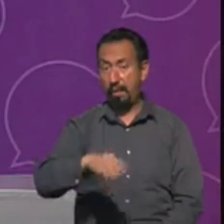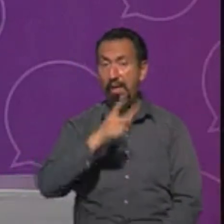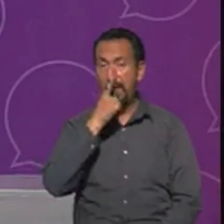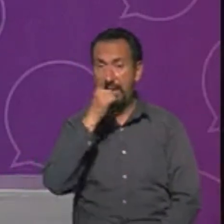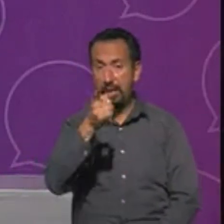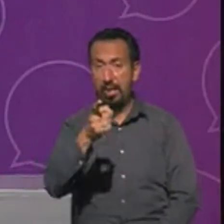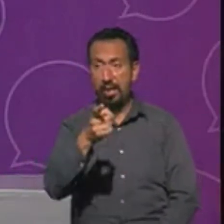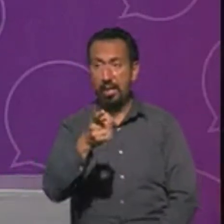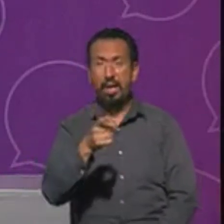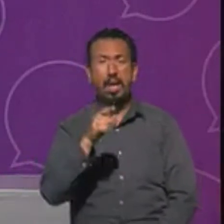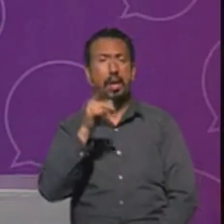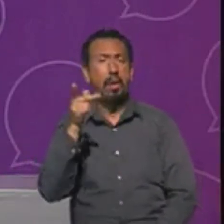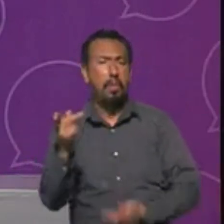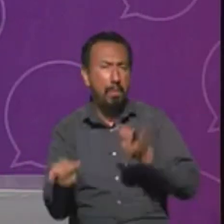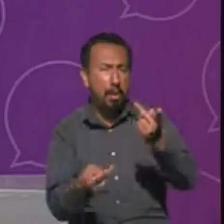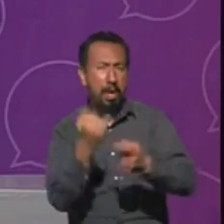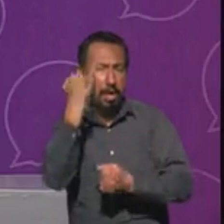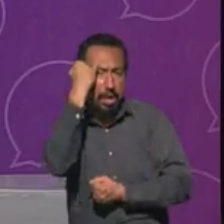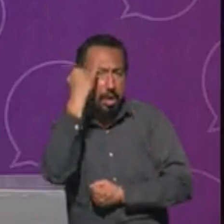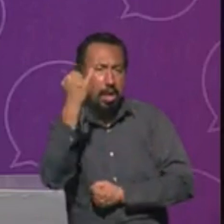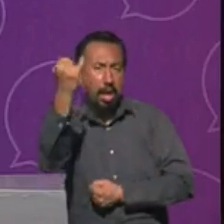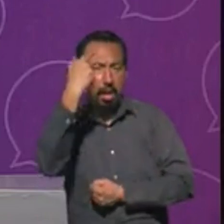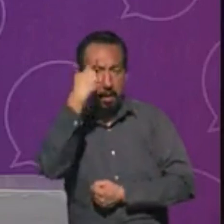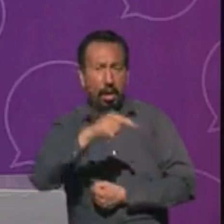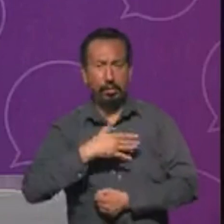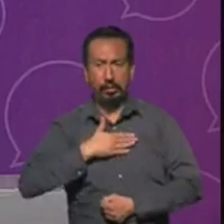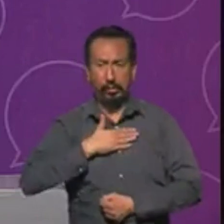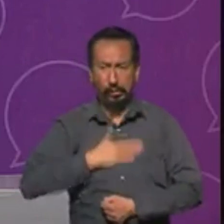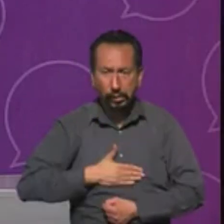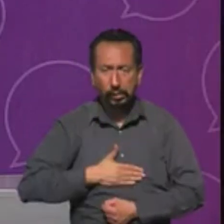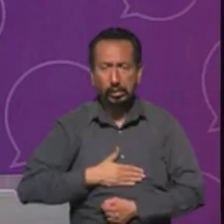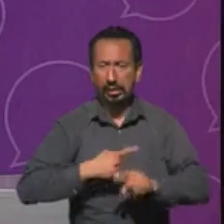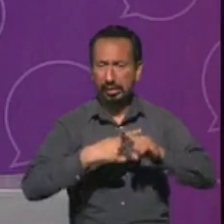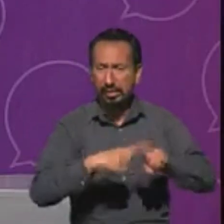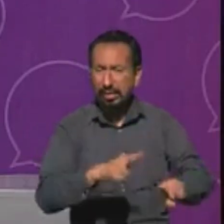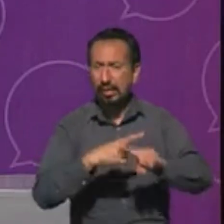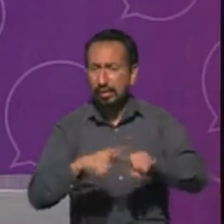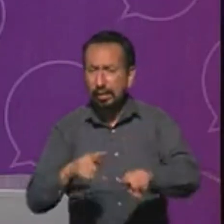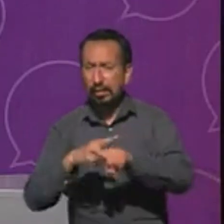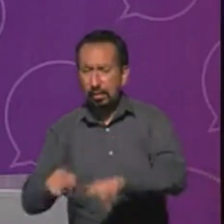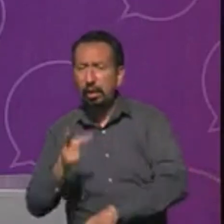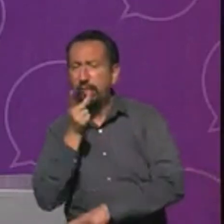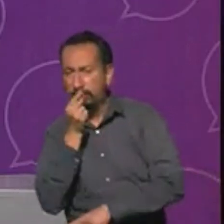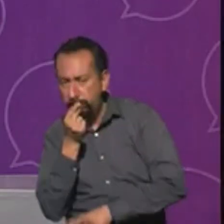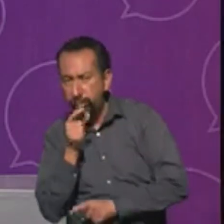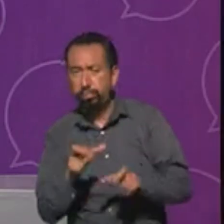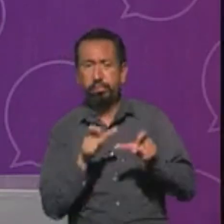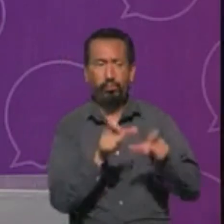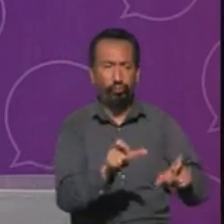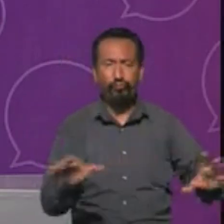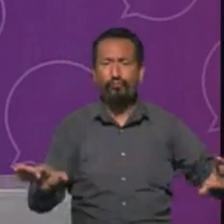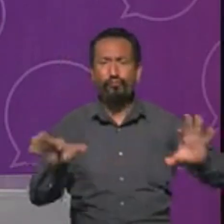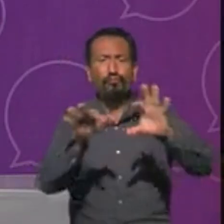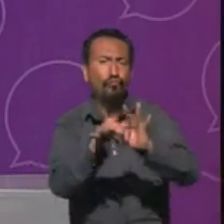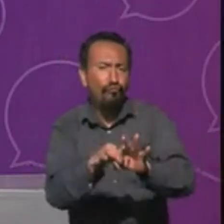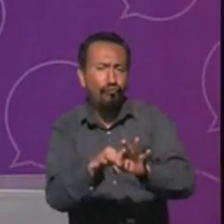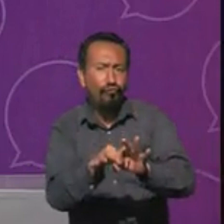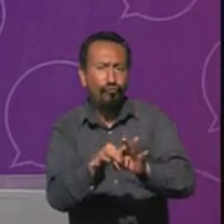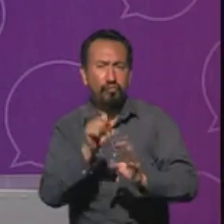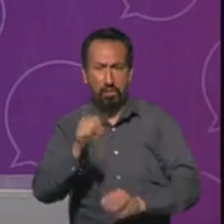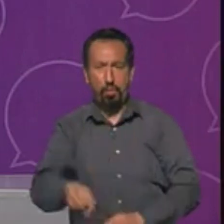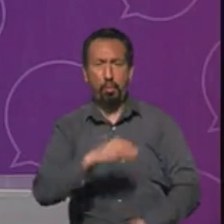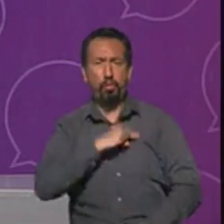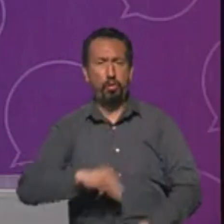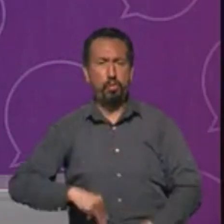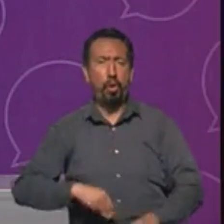repito la pregunta cuál es su plan para mejorar la coordinación entre las diferentes fuerzas de seguridad y procuración de justicia en el municipio